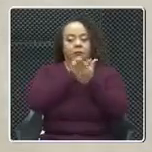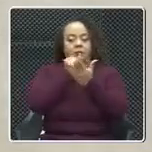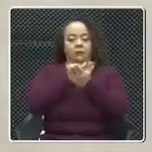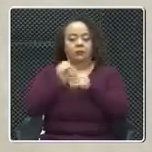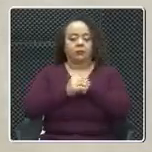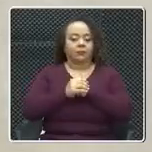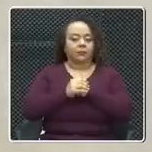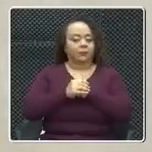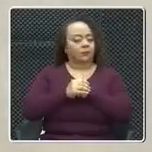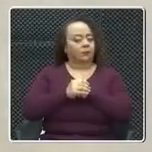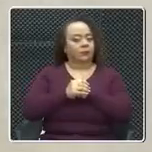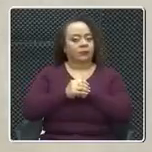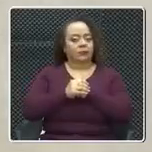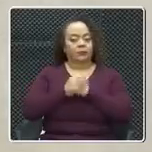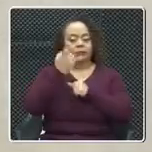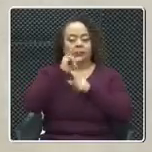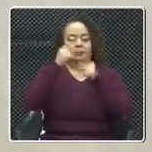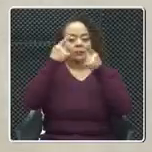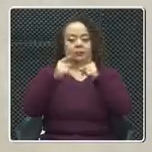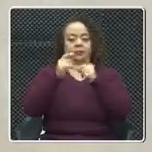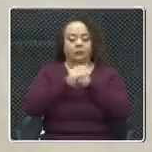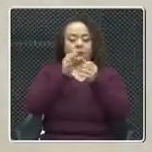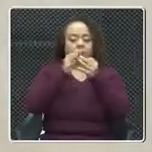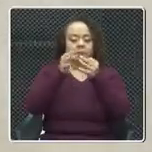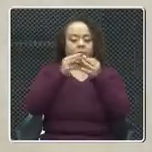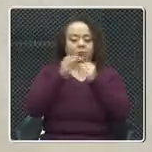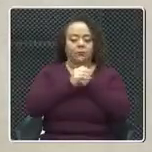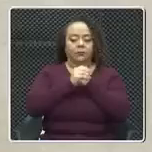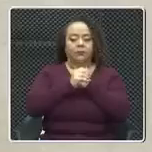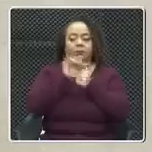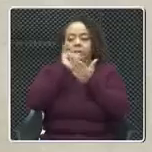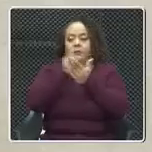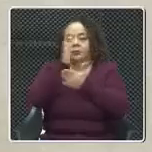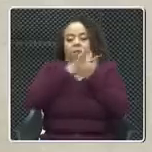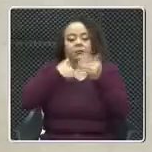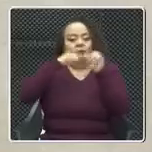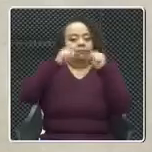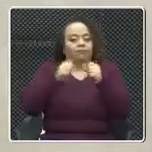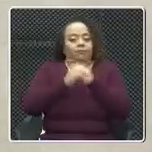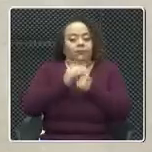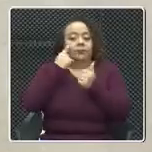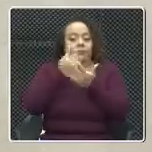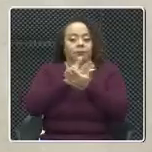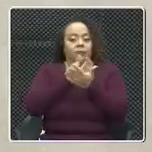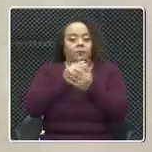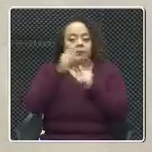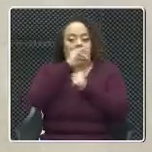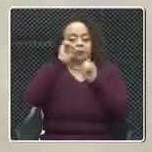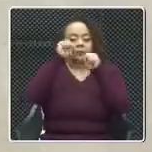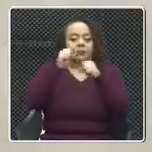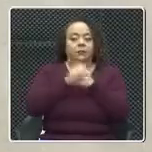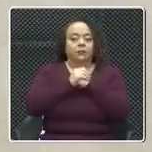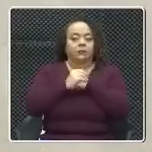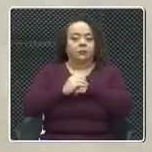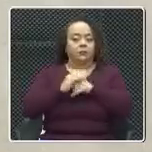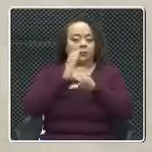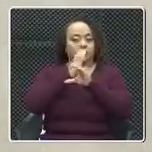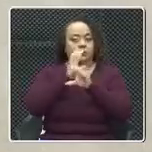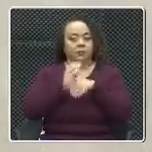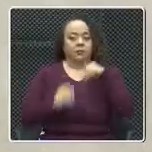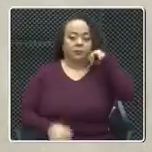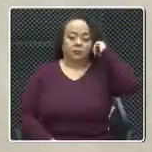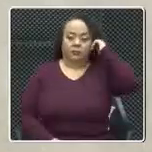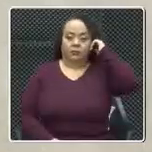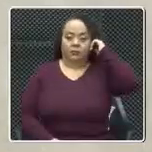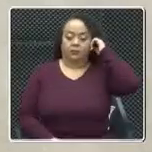investigación sobre qué fue lo que se está describiendo ahí, ¿verdad? Es algo que yo pueda comprobar y pueda amparar